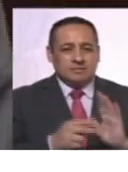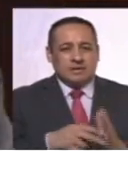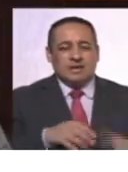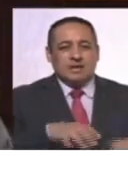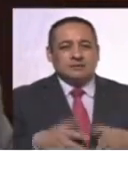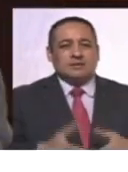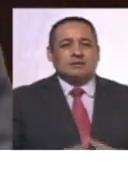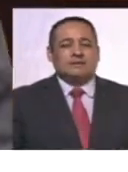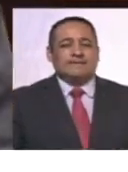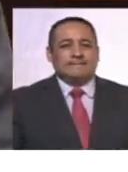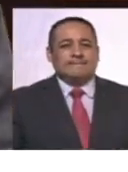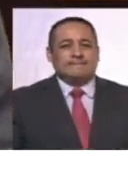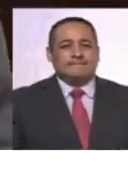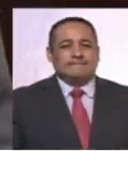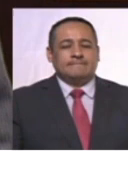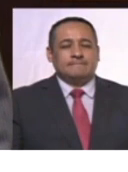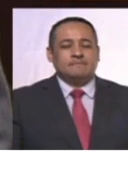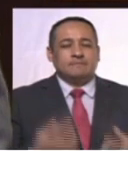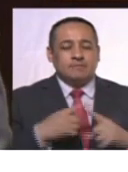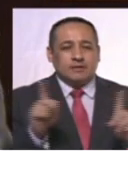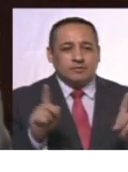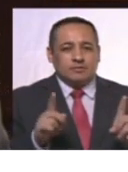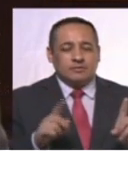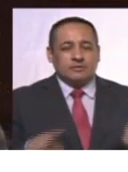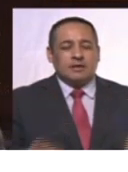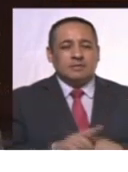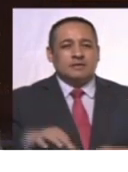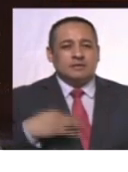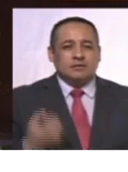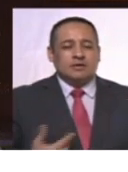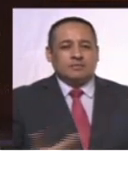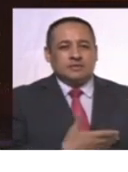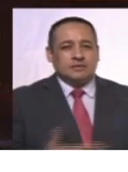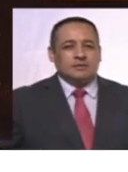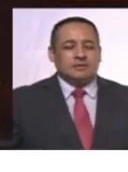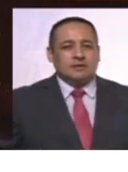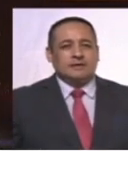haciendo. Ahora, señora presidenta,